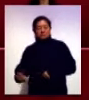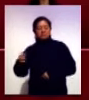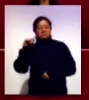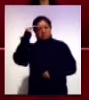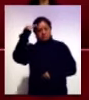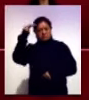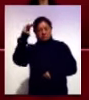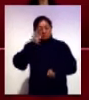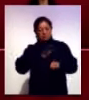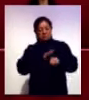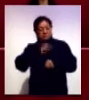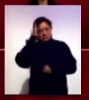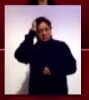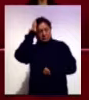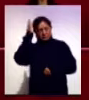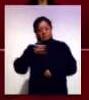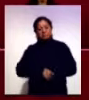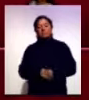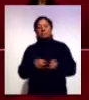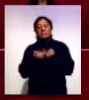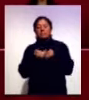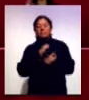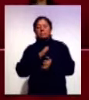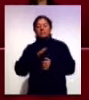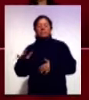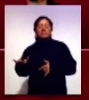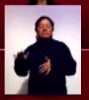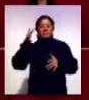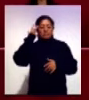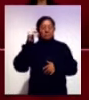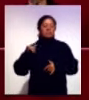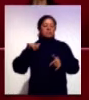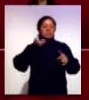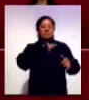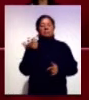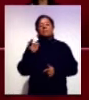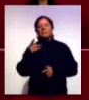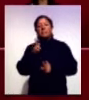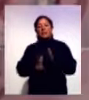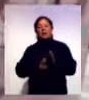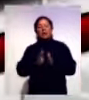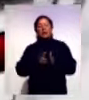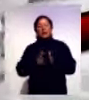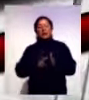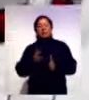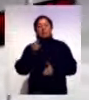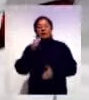otros. Señaló que también habrá una partida para el aeropuerto de Santa Lucía, el Tren Maya y otros proyectos prioritarios.